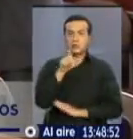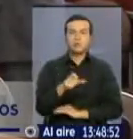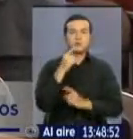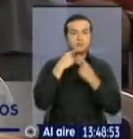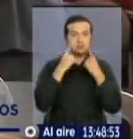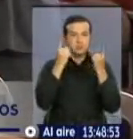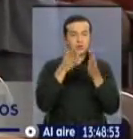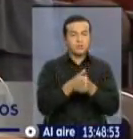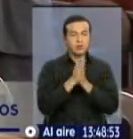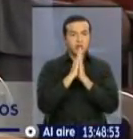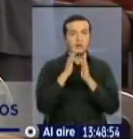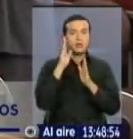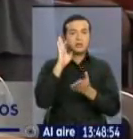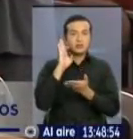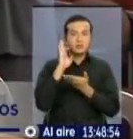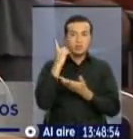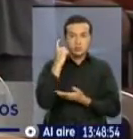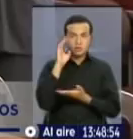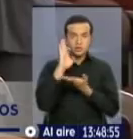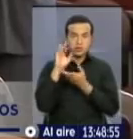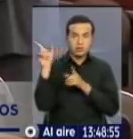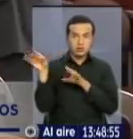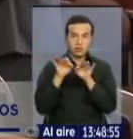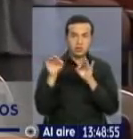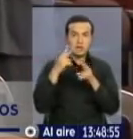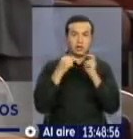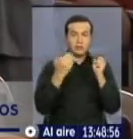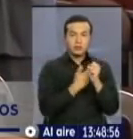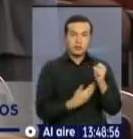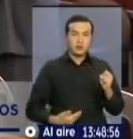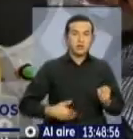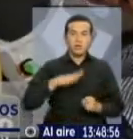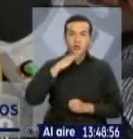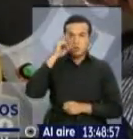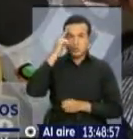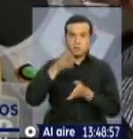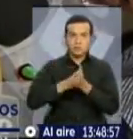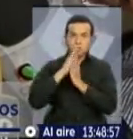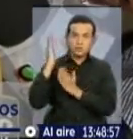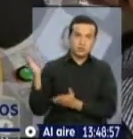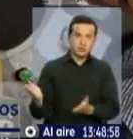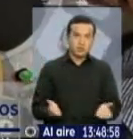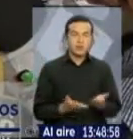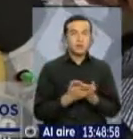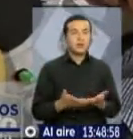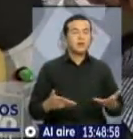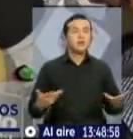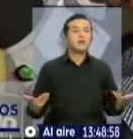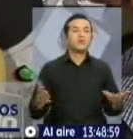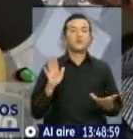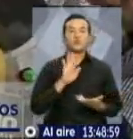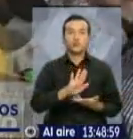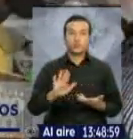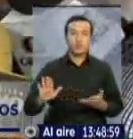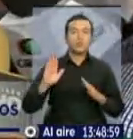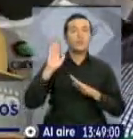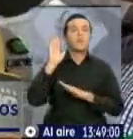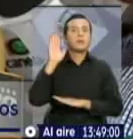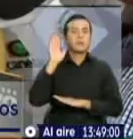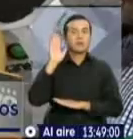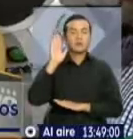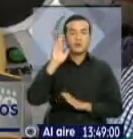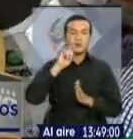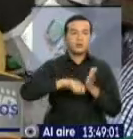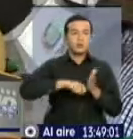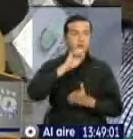que pedirá a 11 testigos, entre ellos el ex jefe de Estado Rafael Correa. Si no hubiera sido por sus nombramientos y darle